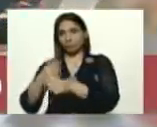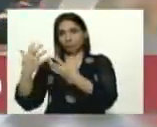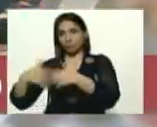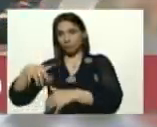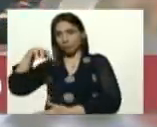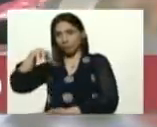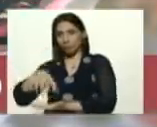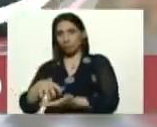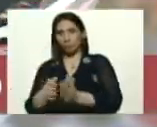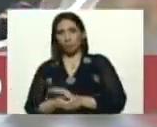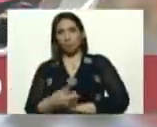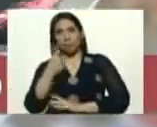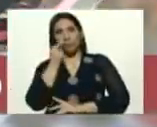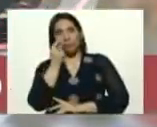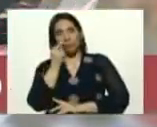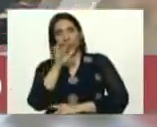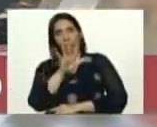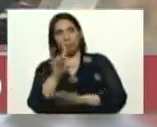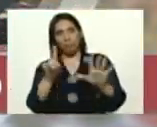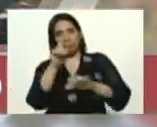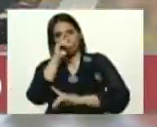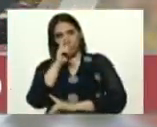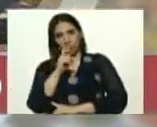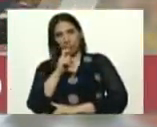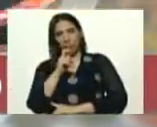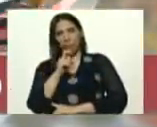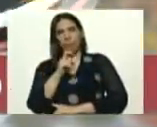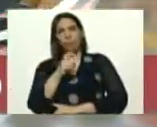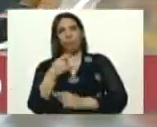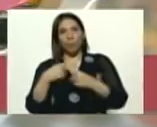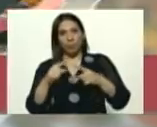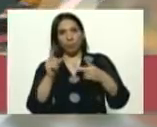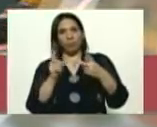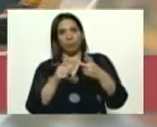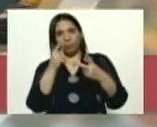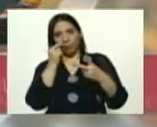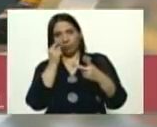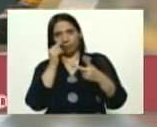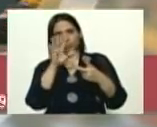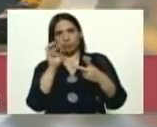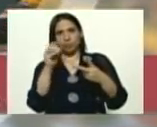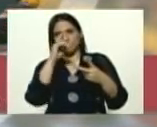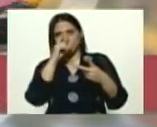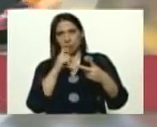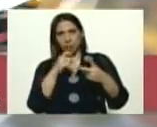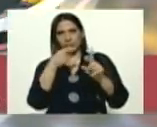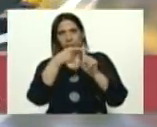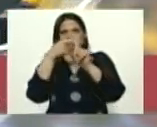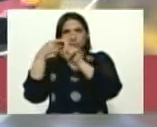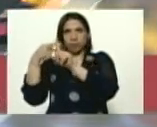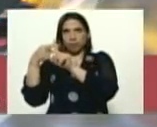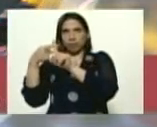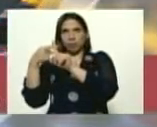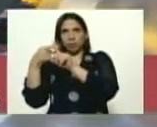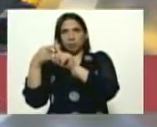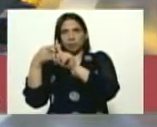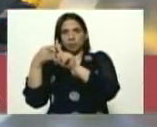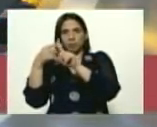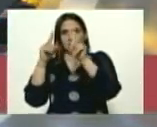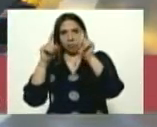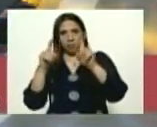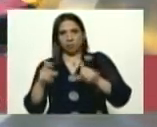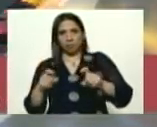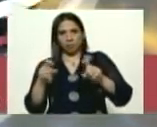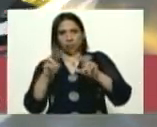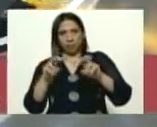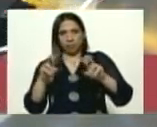estado, un hombre de 56 años y un hombre de 50 años, bueno, salieron positivos a la prueba